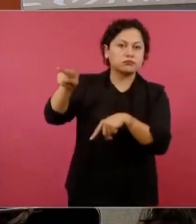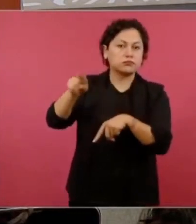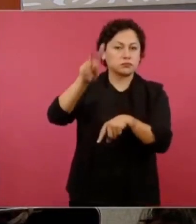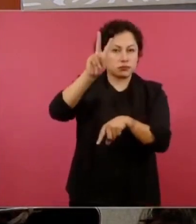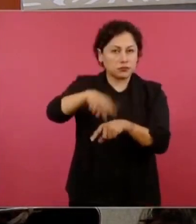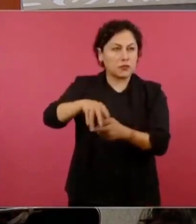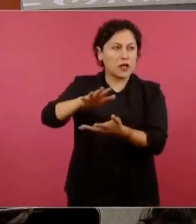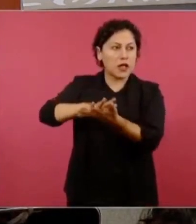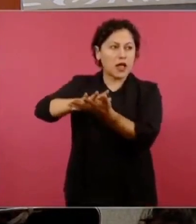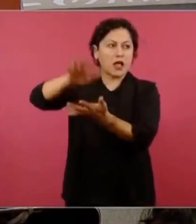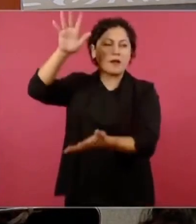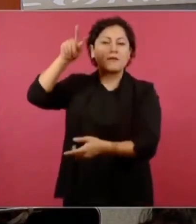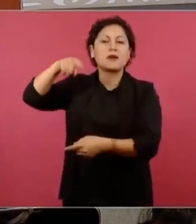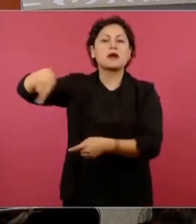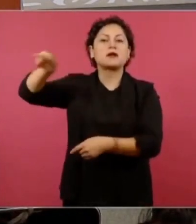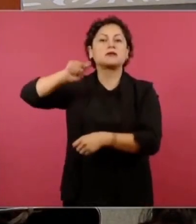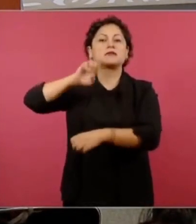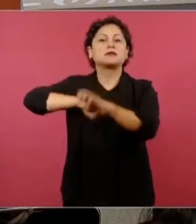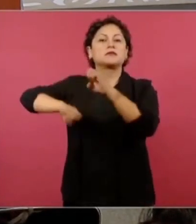españolas.